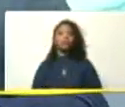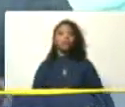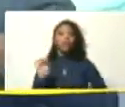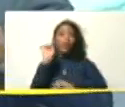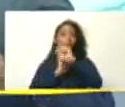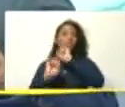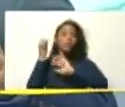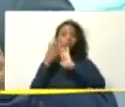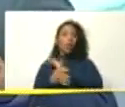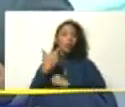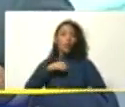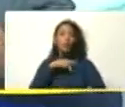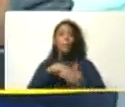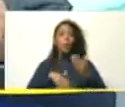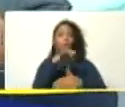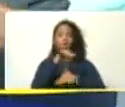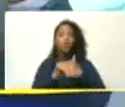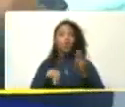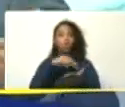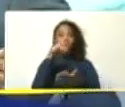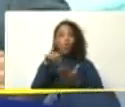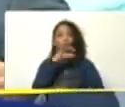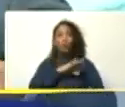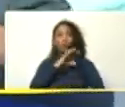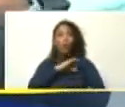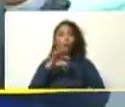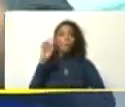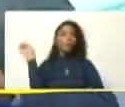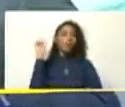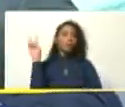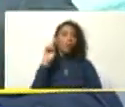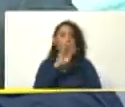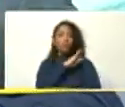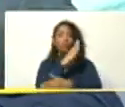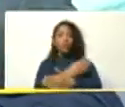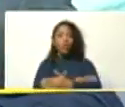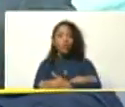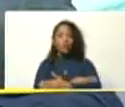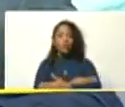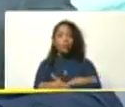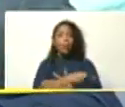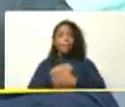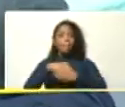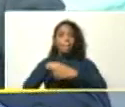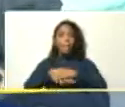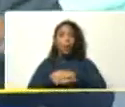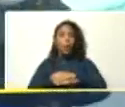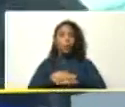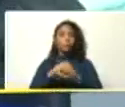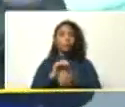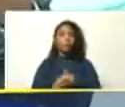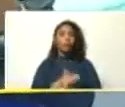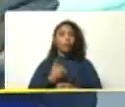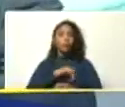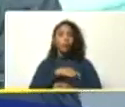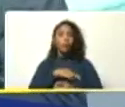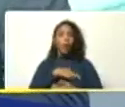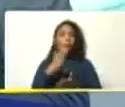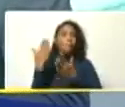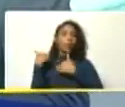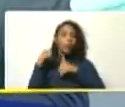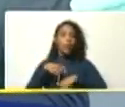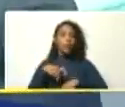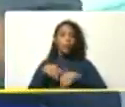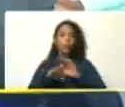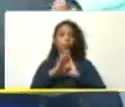defendía, de nuestro proyecto nacional. Un socialismo venezolano con fuertes raíces en la indianidad, en nuestros aportes desde esta parte